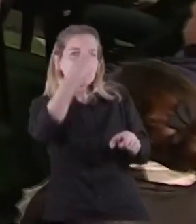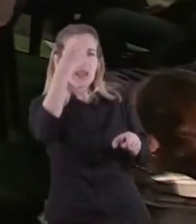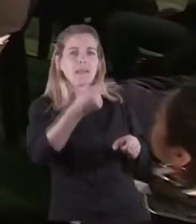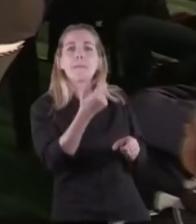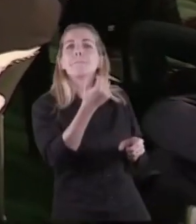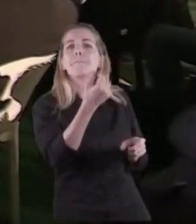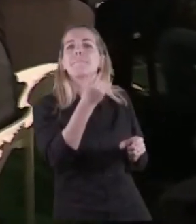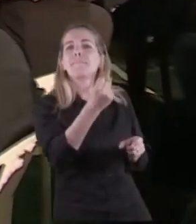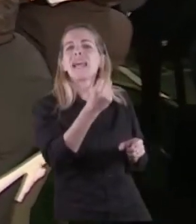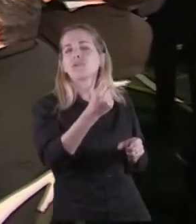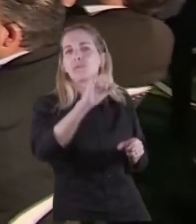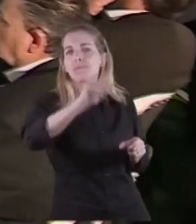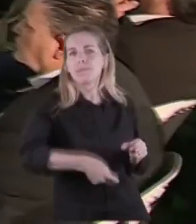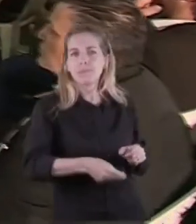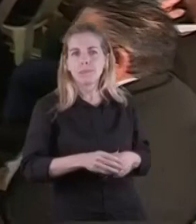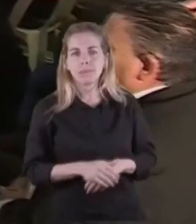devaluar.